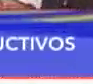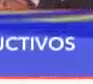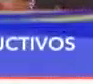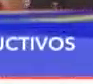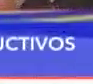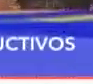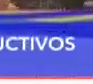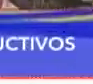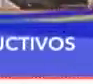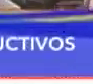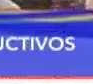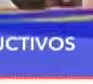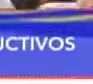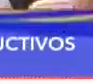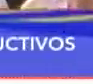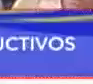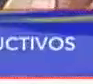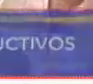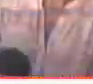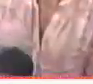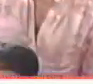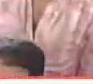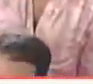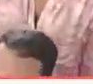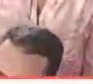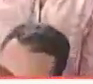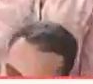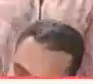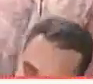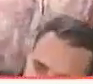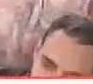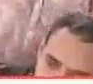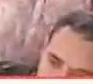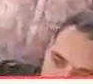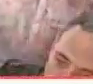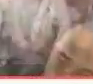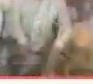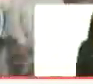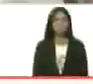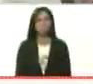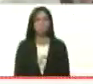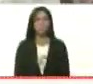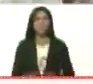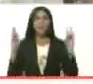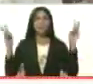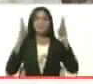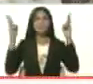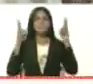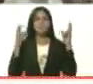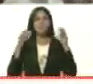Venezuela! ¡Que viva la clase obrera de nuestra amada patria!